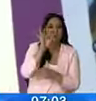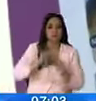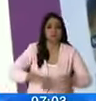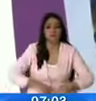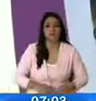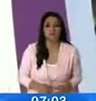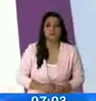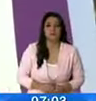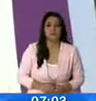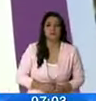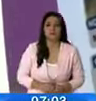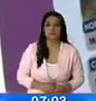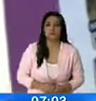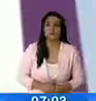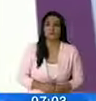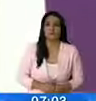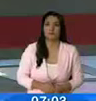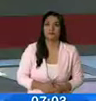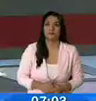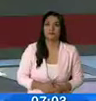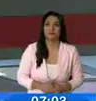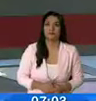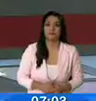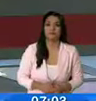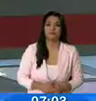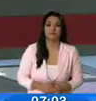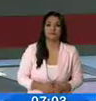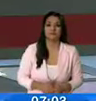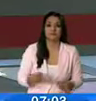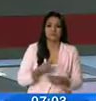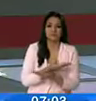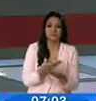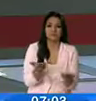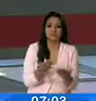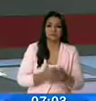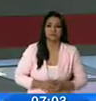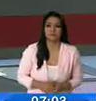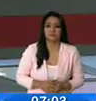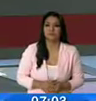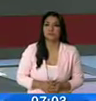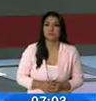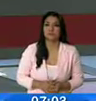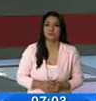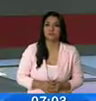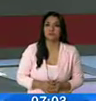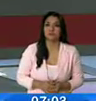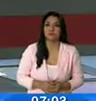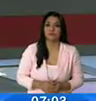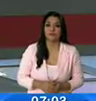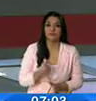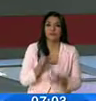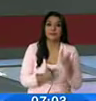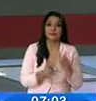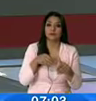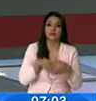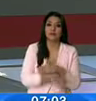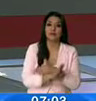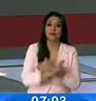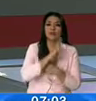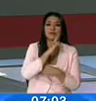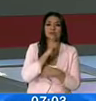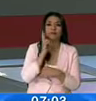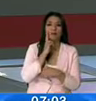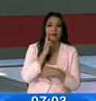informó Carolina Basante. Es tiempo de contarles que momentos de pánico vivieron los clientes de un negocio de comidas